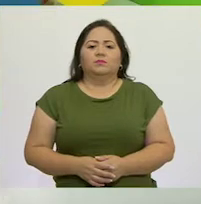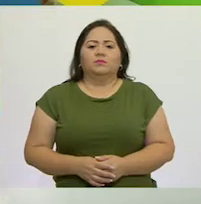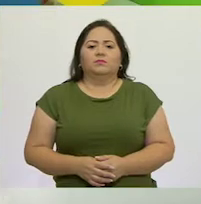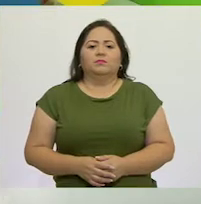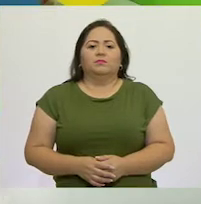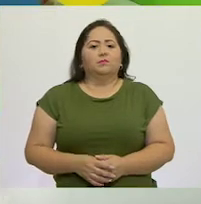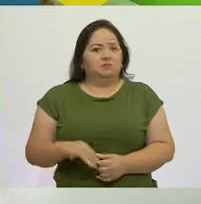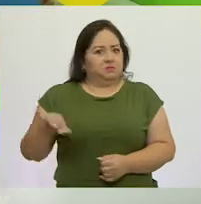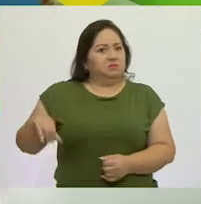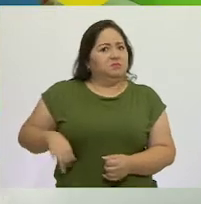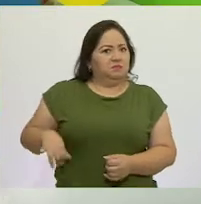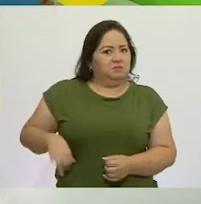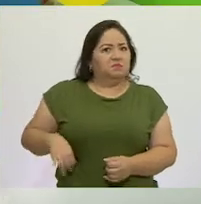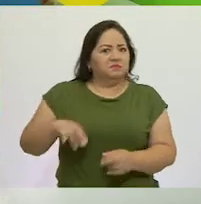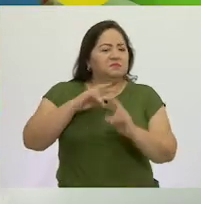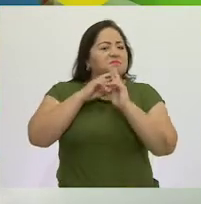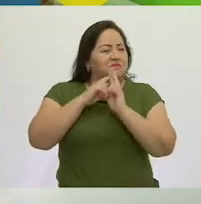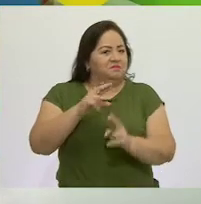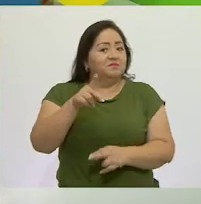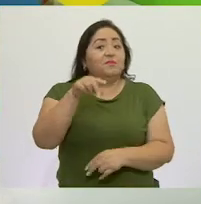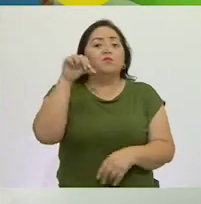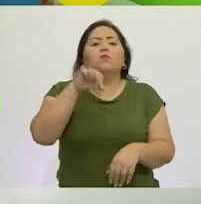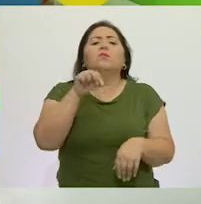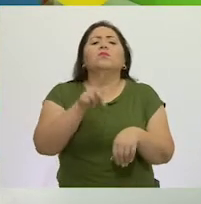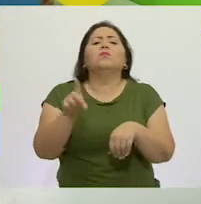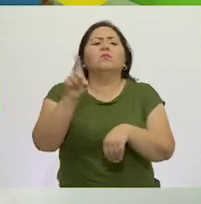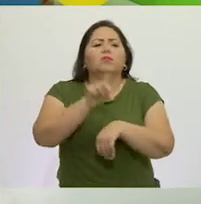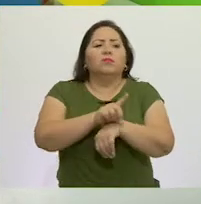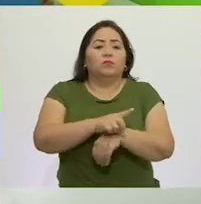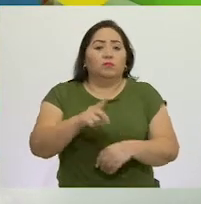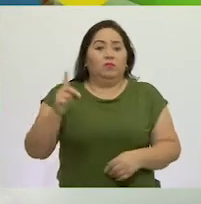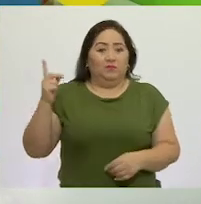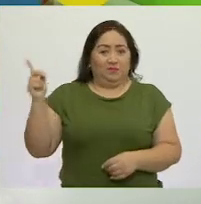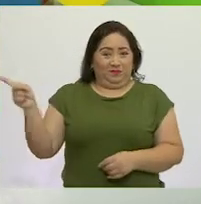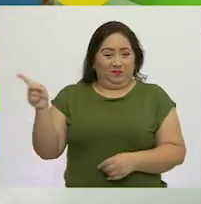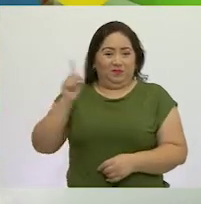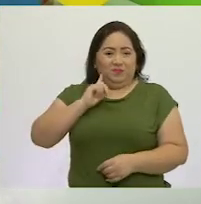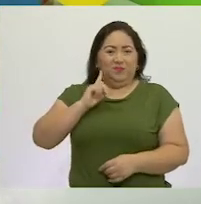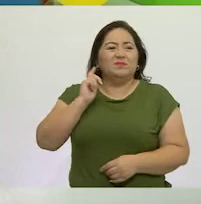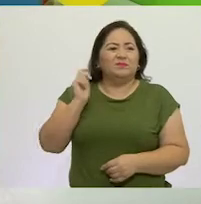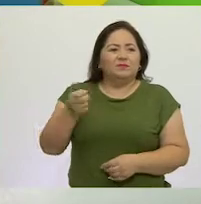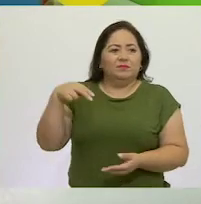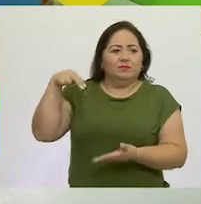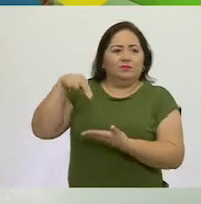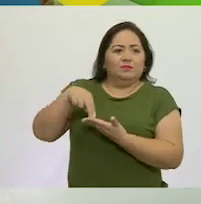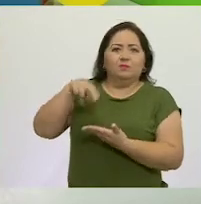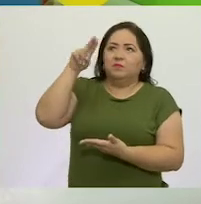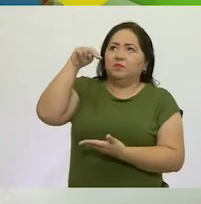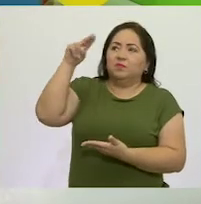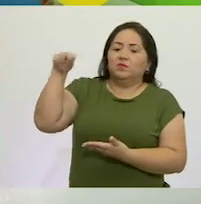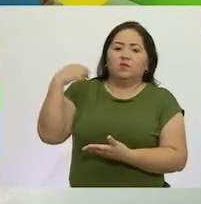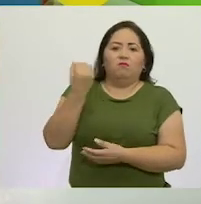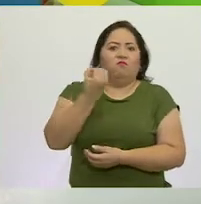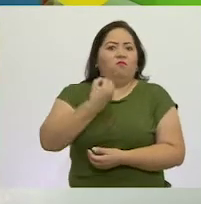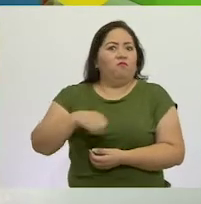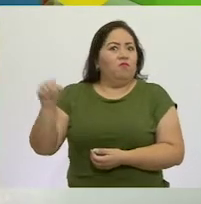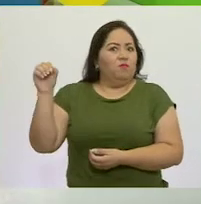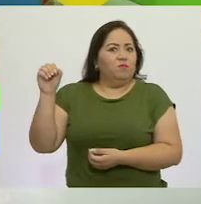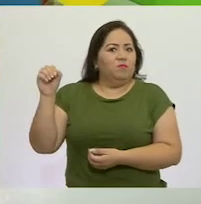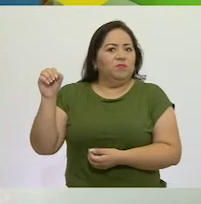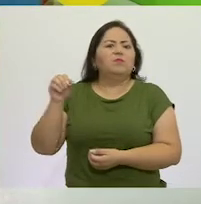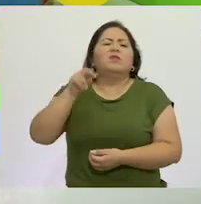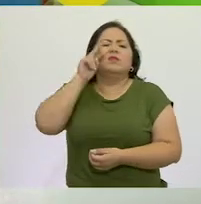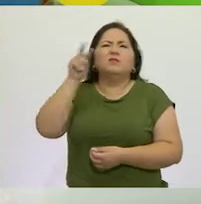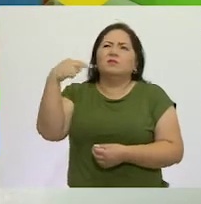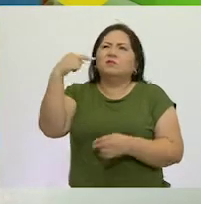Qué interesantes sus respuestas. El día de hoy, Zohar está representando una pintura famosa. ¿Qué